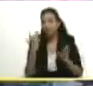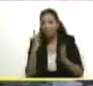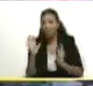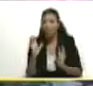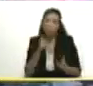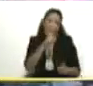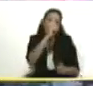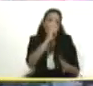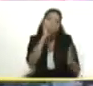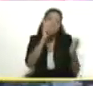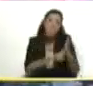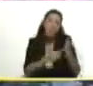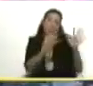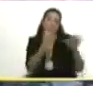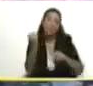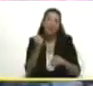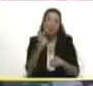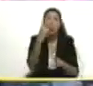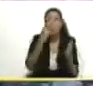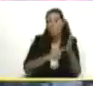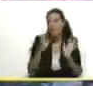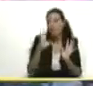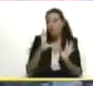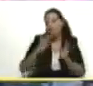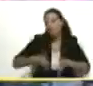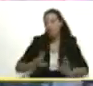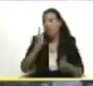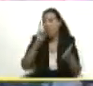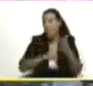Ustedes no, ustedes son los jóvenes del 2000 casi todos.